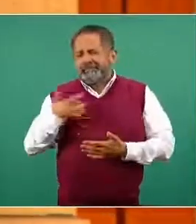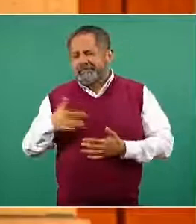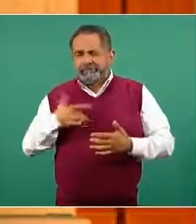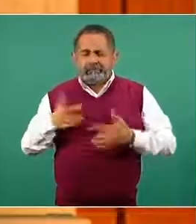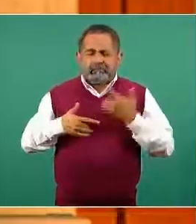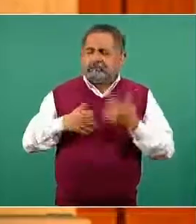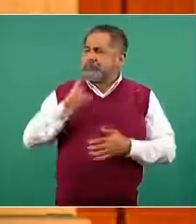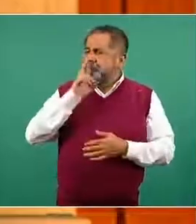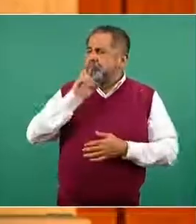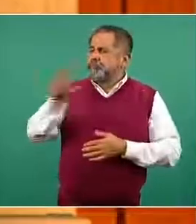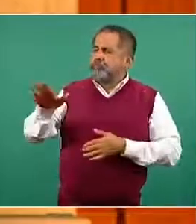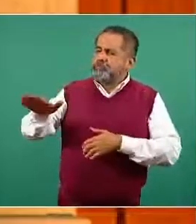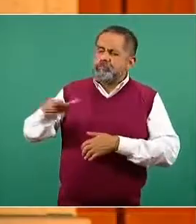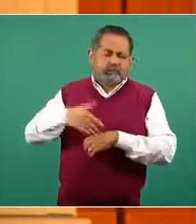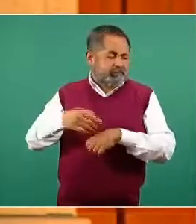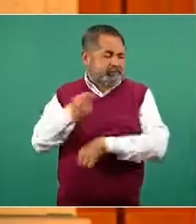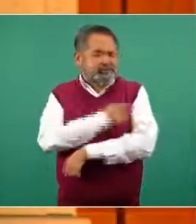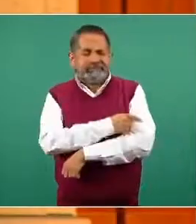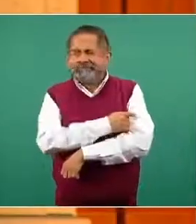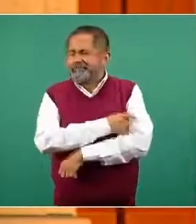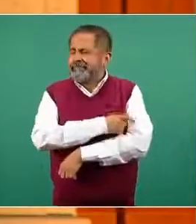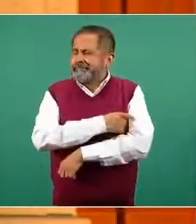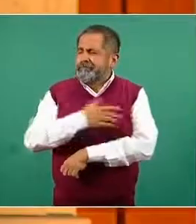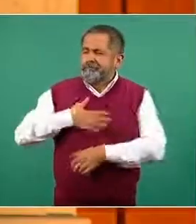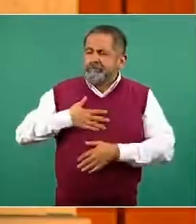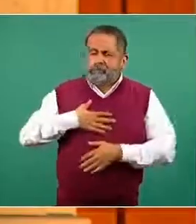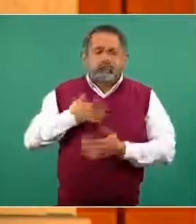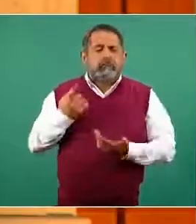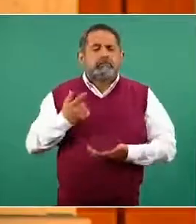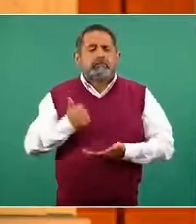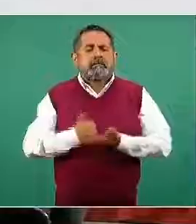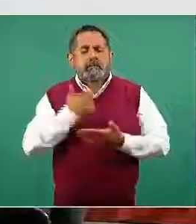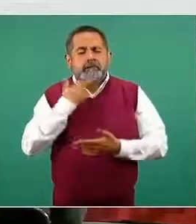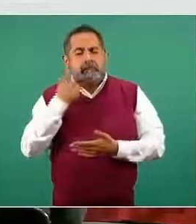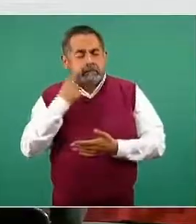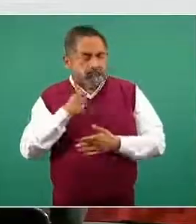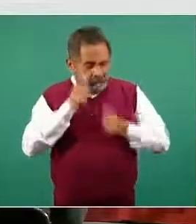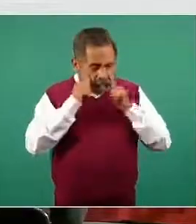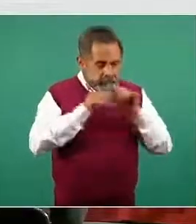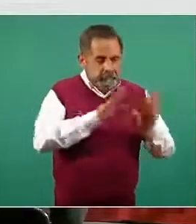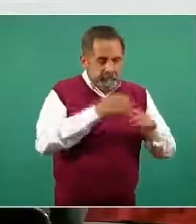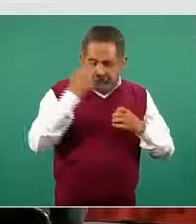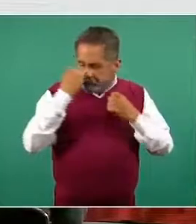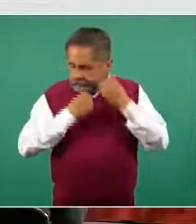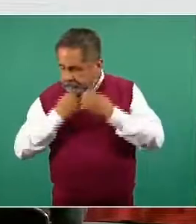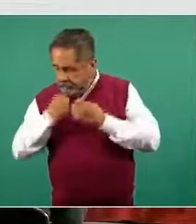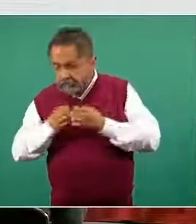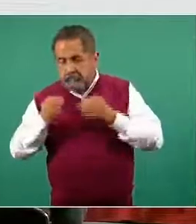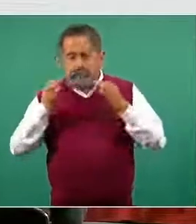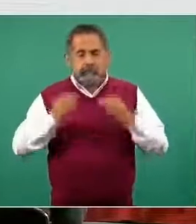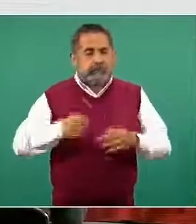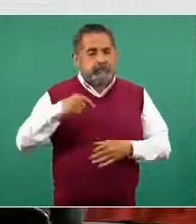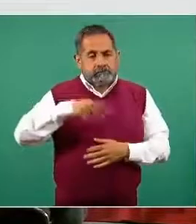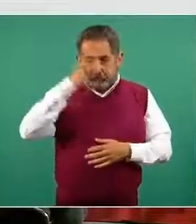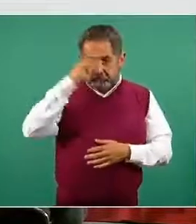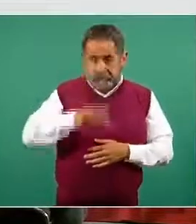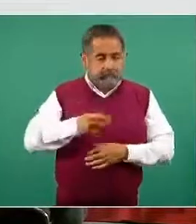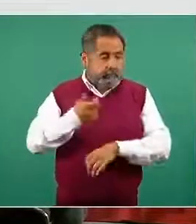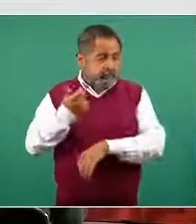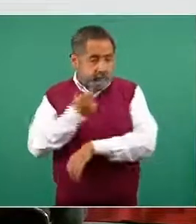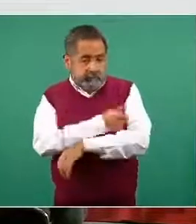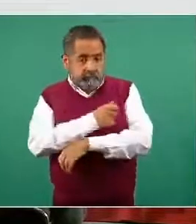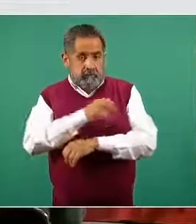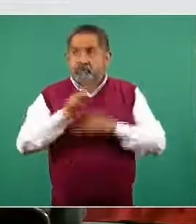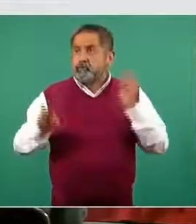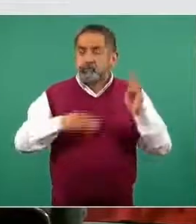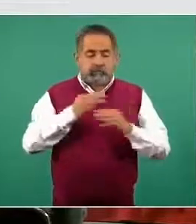y reporte los síntomas que tiene. ¿Esto para qué nos ayuda? Para verificar que las vacunas que aplicamos en México y que aplicamos